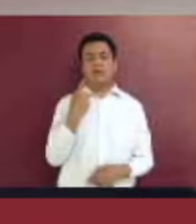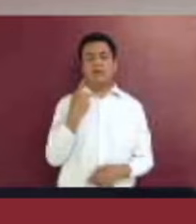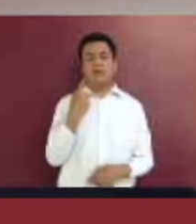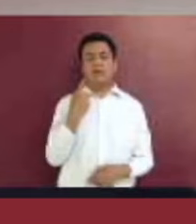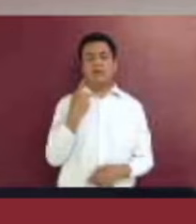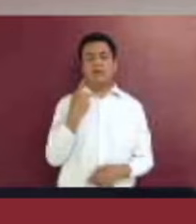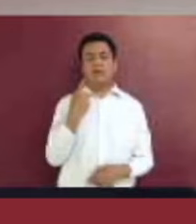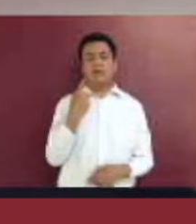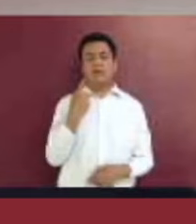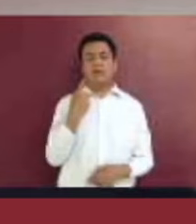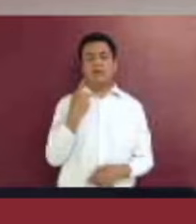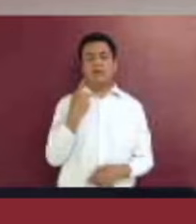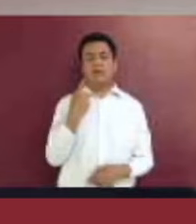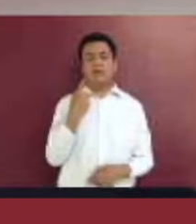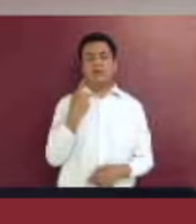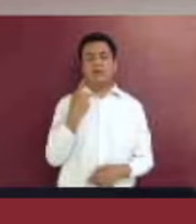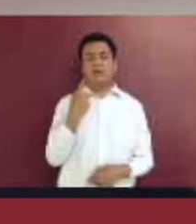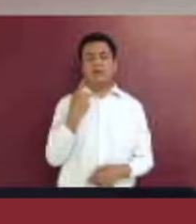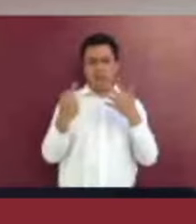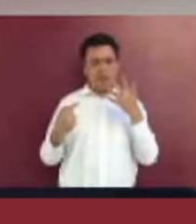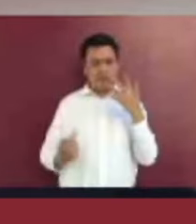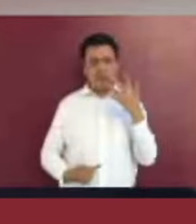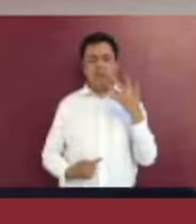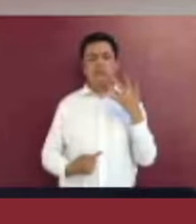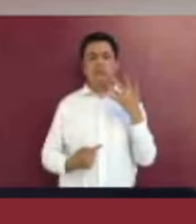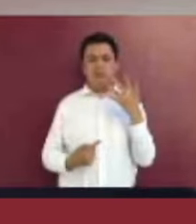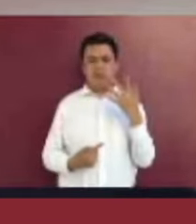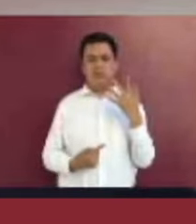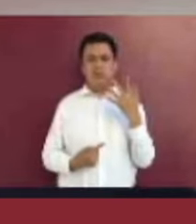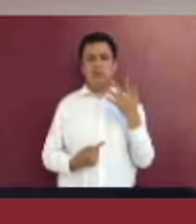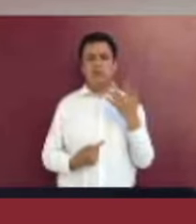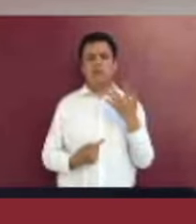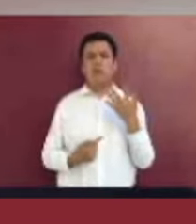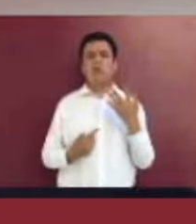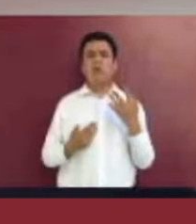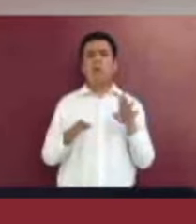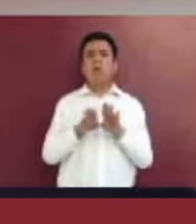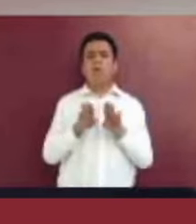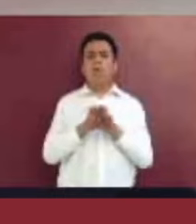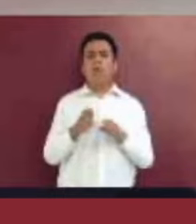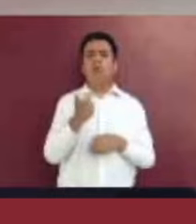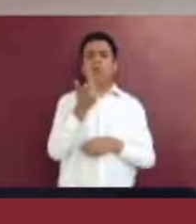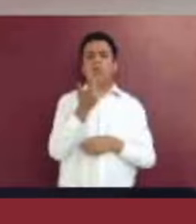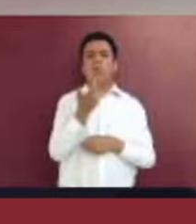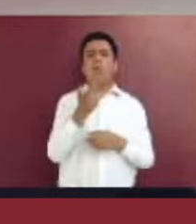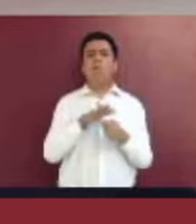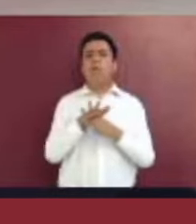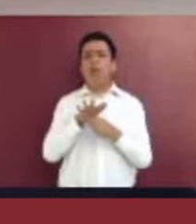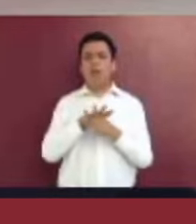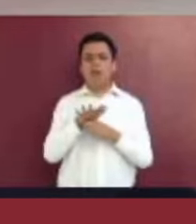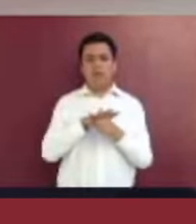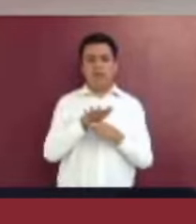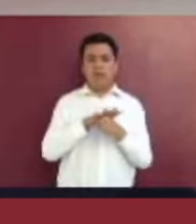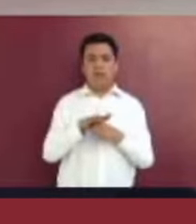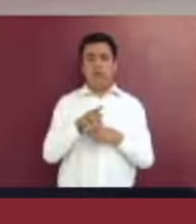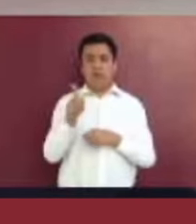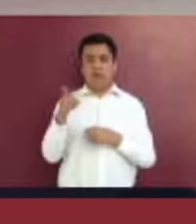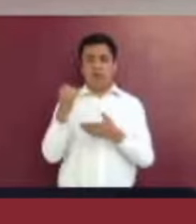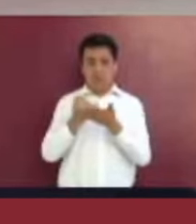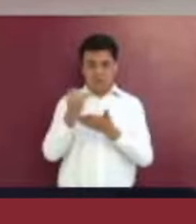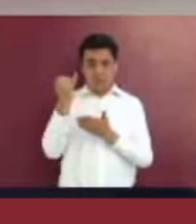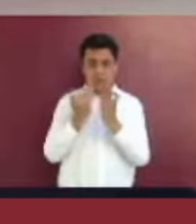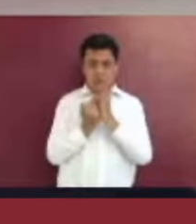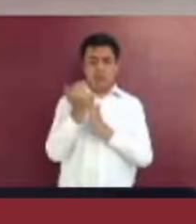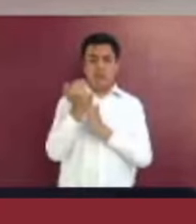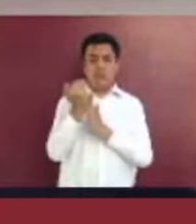aumentar en un 10% el salario mínimo en coordinación con los empresarios de México pero Amigas y amigos de 4t